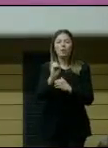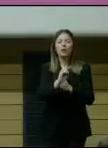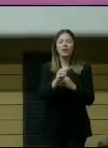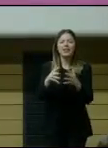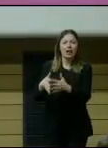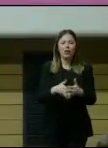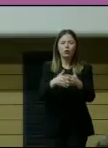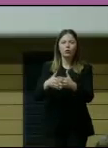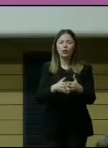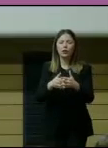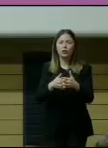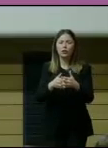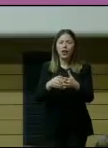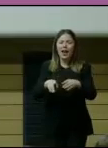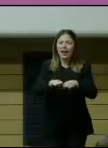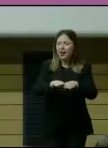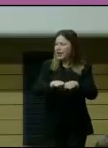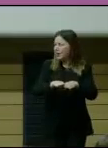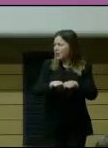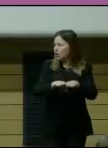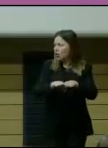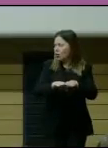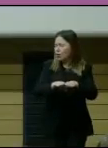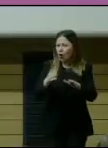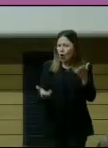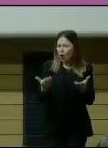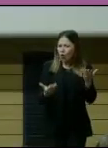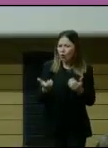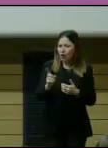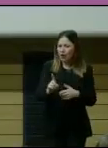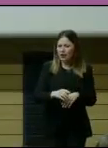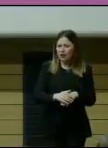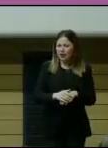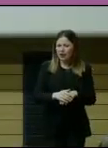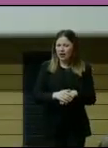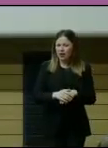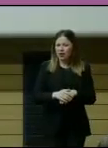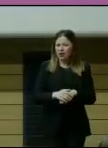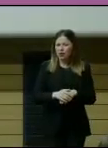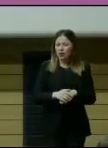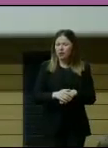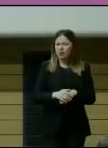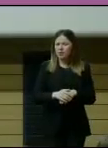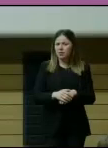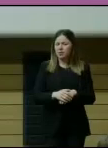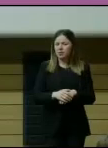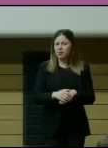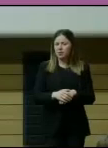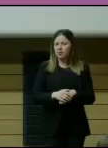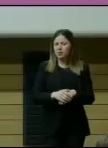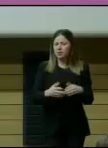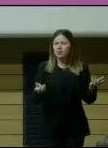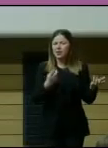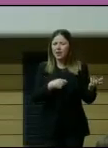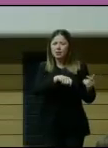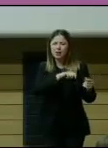Estados Unidos cuadruplica su consumo en España, pero no comparéis. A ver, Estados Unidos es la mierguski que venden los